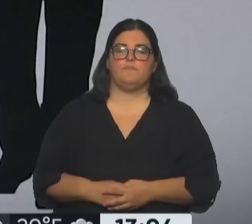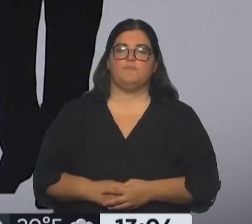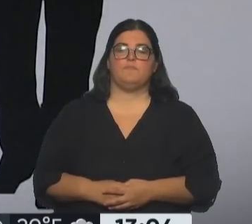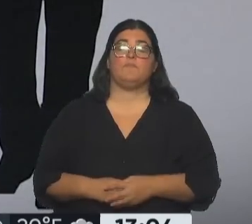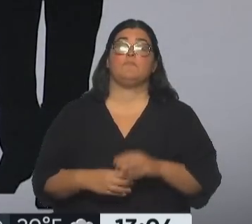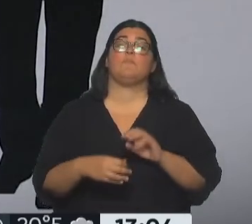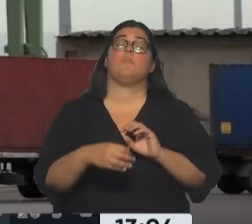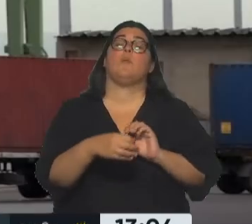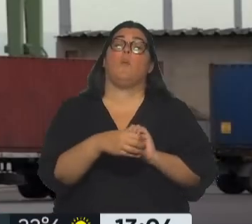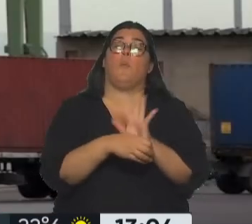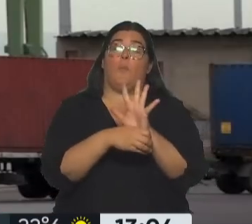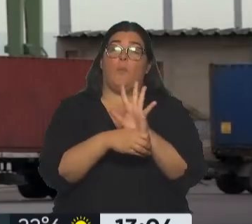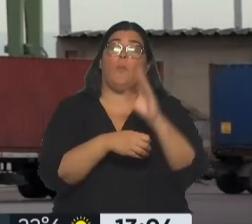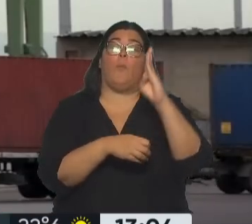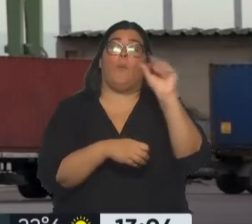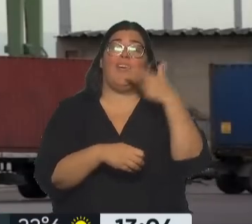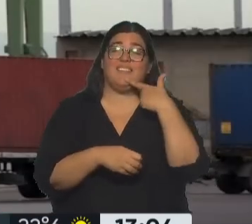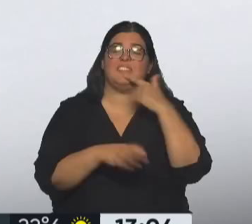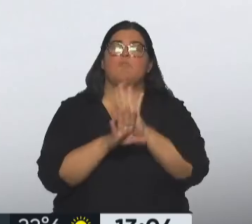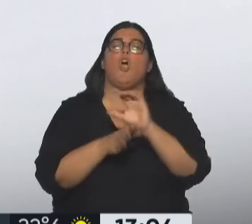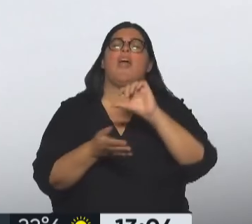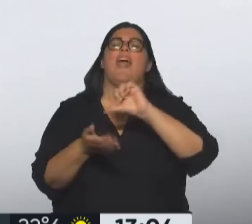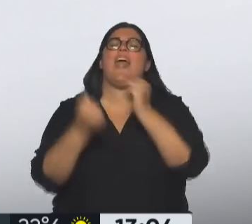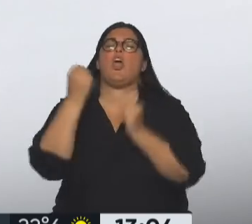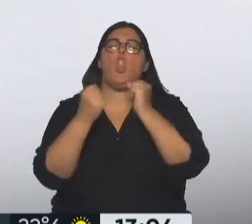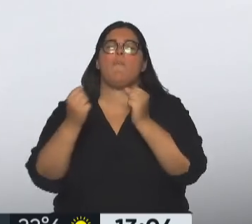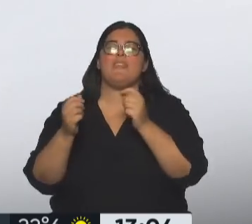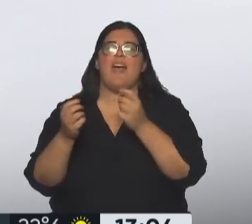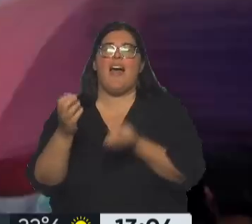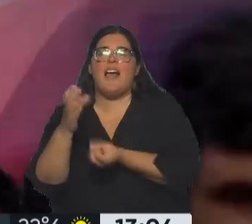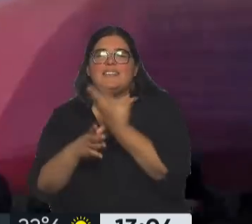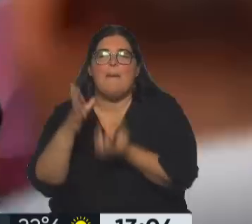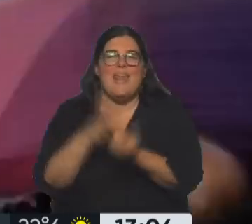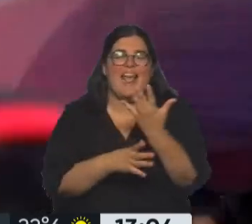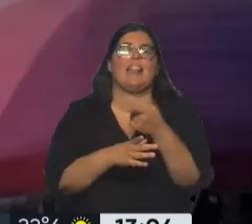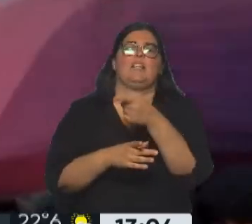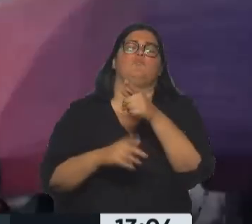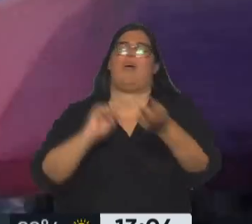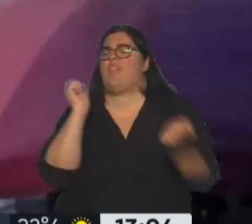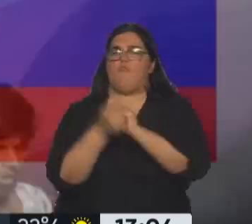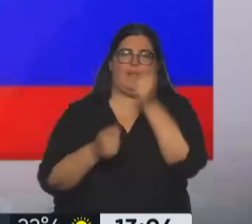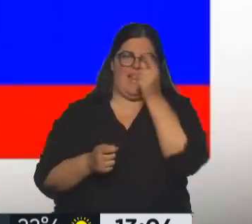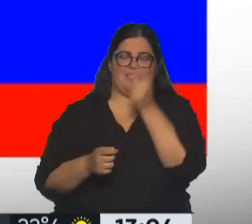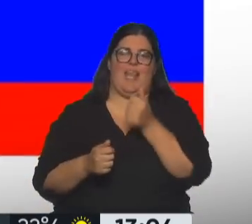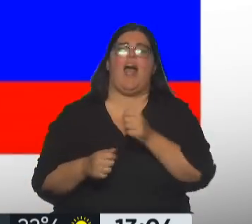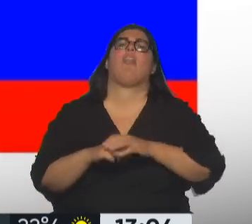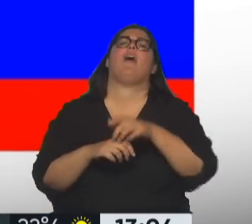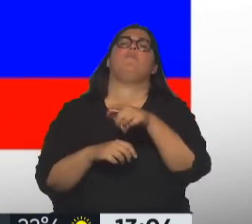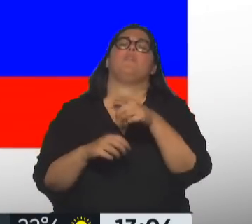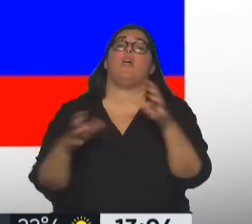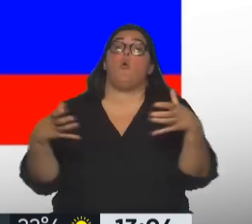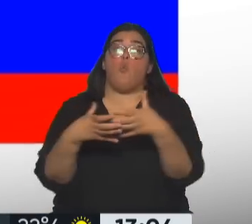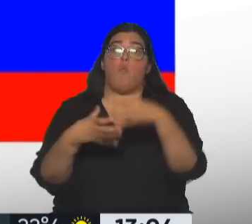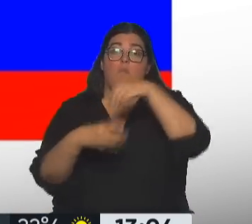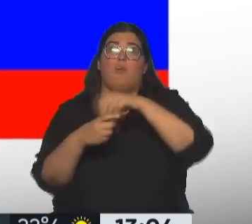El BRICS, que nuclea a las mayores economías emergentes, está experimentando una transformación acelerada. El grupo, integrado por